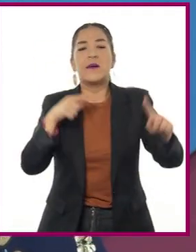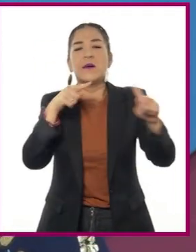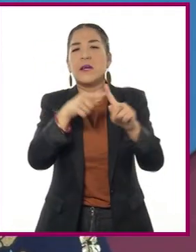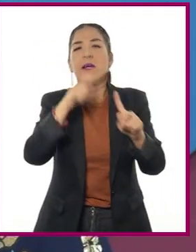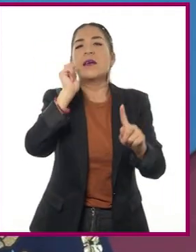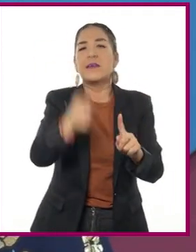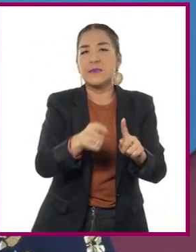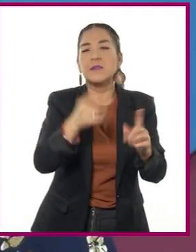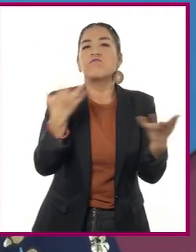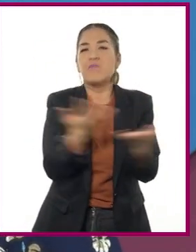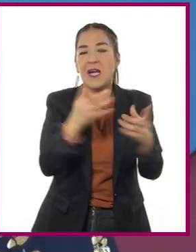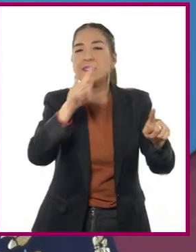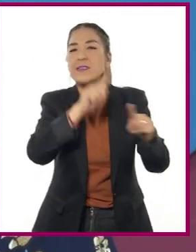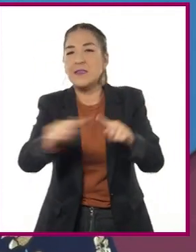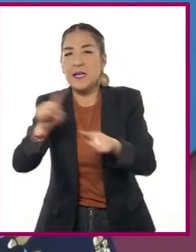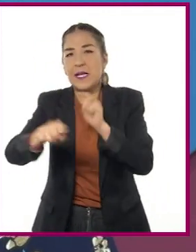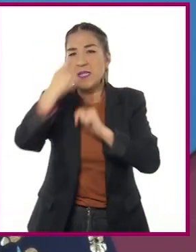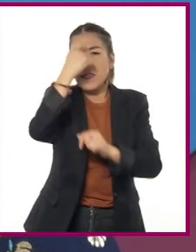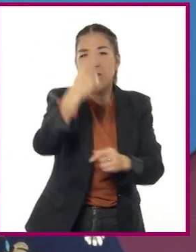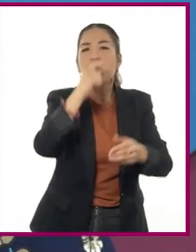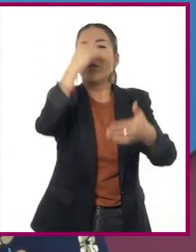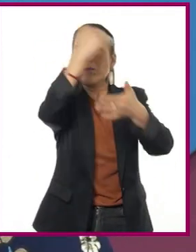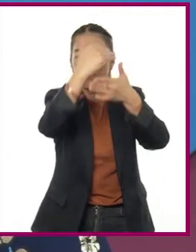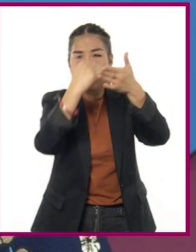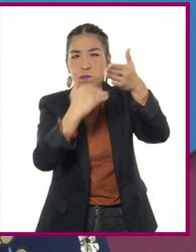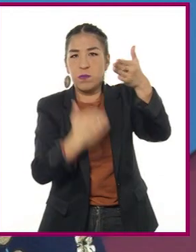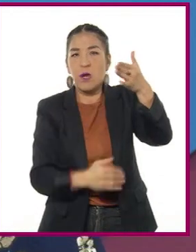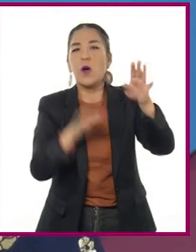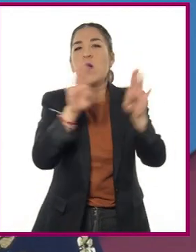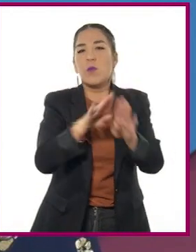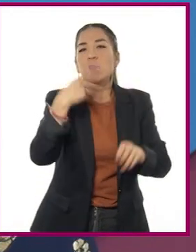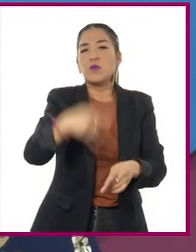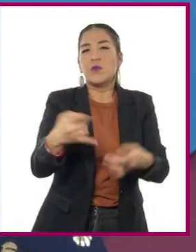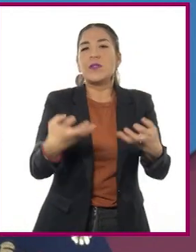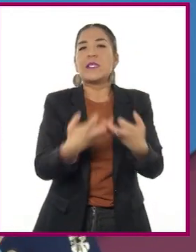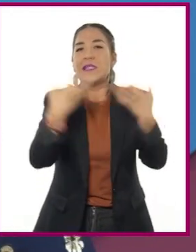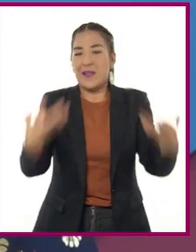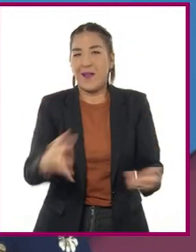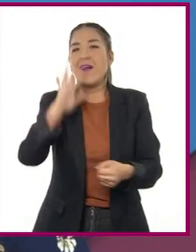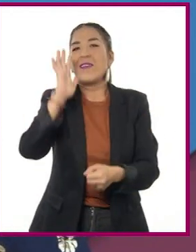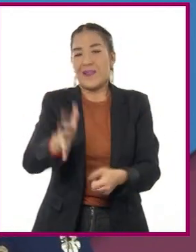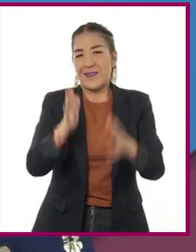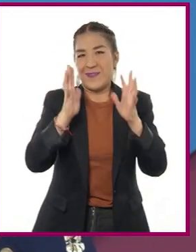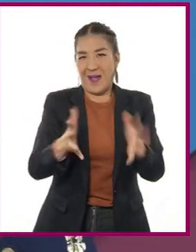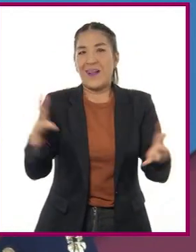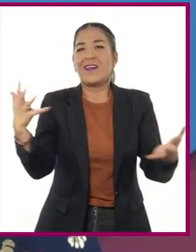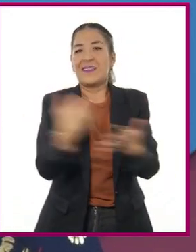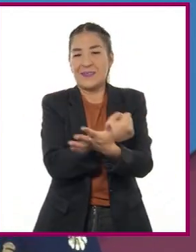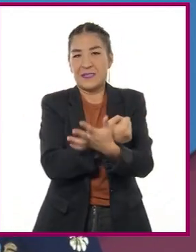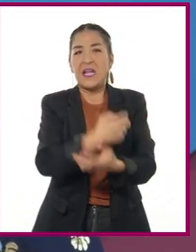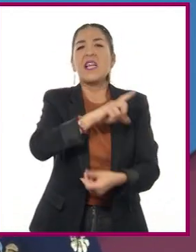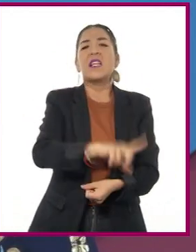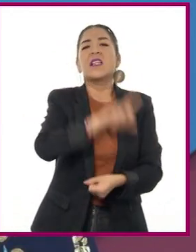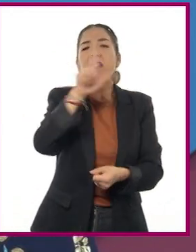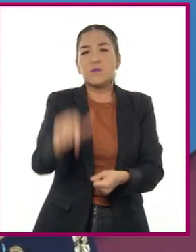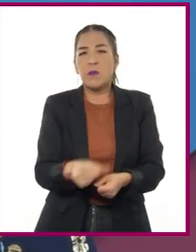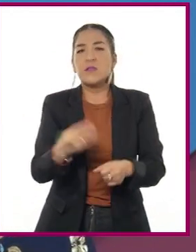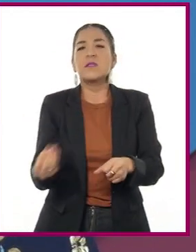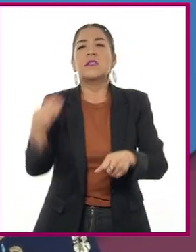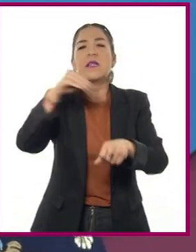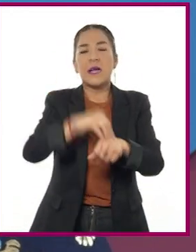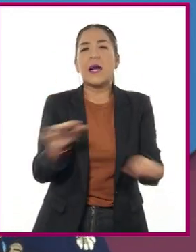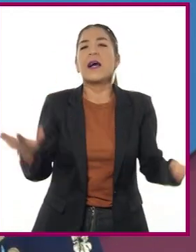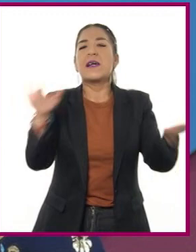a realizar inventarios de cualquiera de los ámbitos de la tierra conquistada. Posteriormente, se adaptó